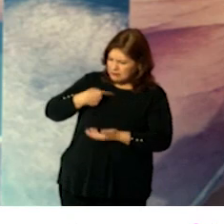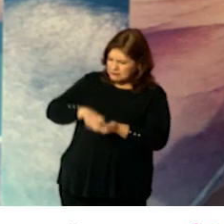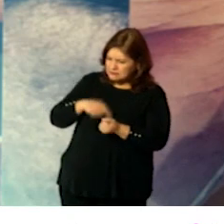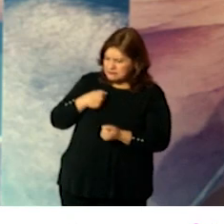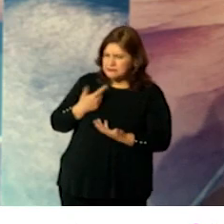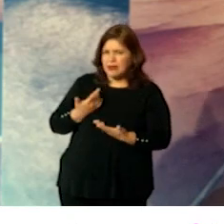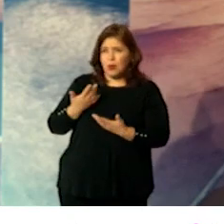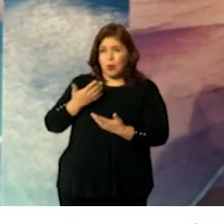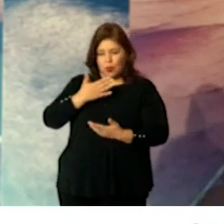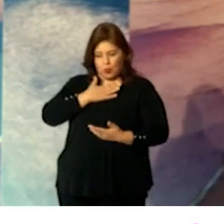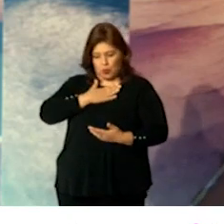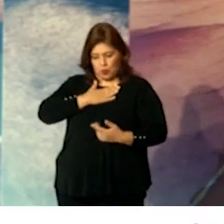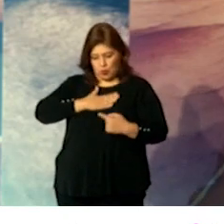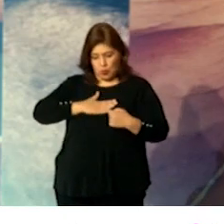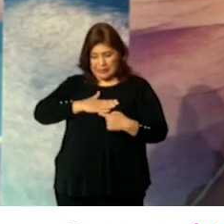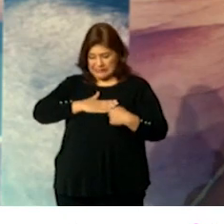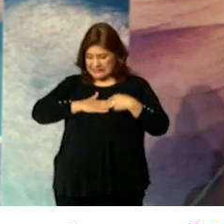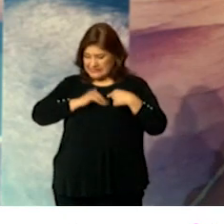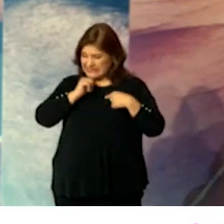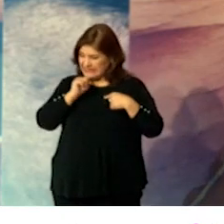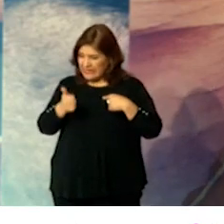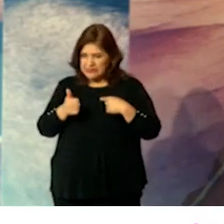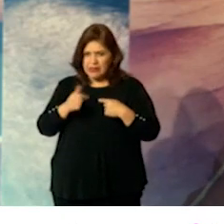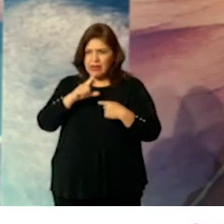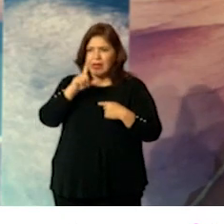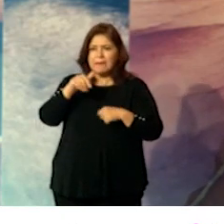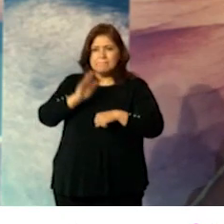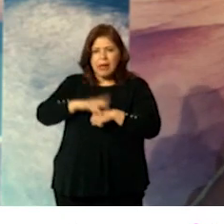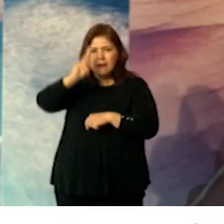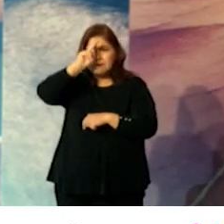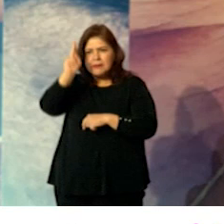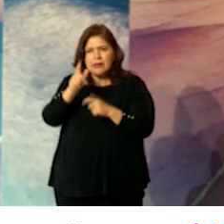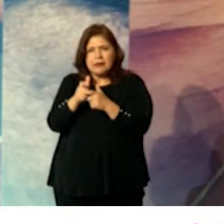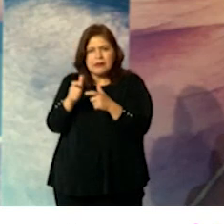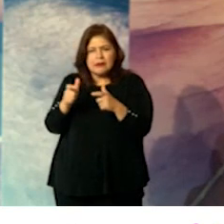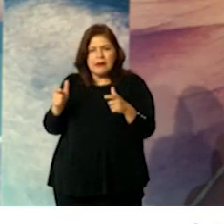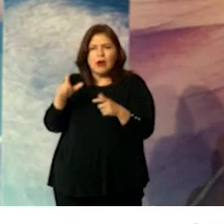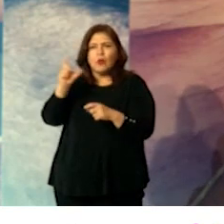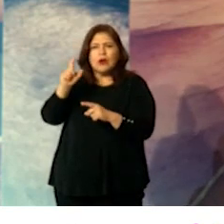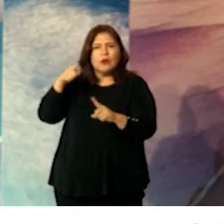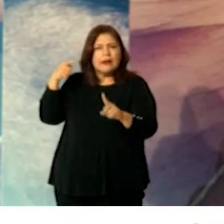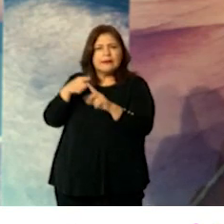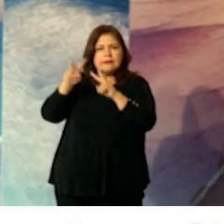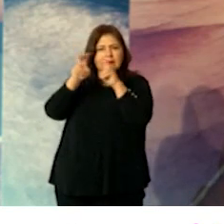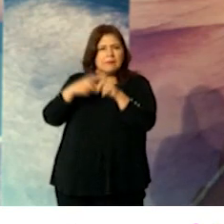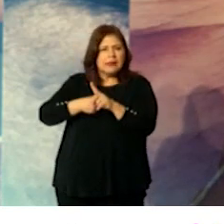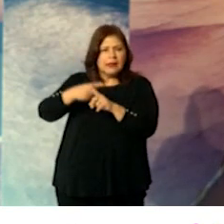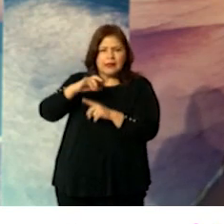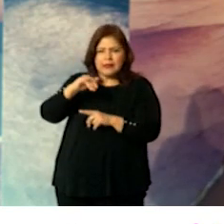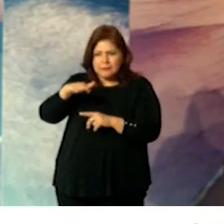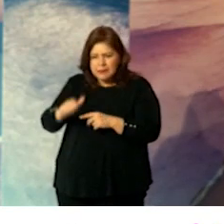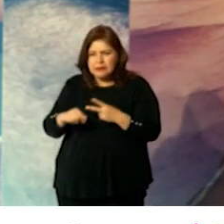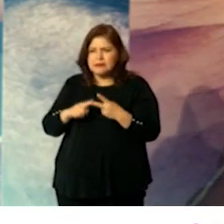van a profundizar con lo que se viene en términos climáticos. Y entonces, si lo que